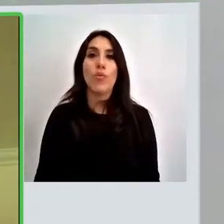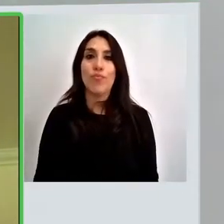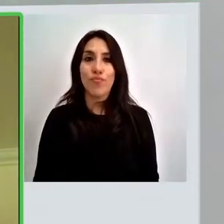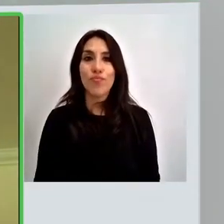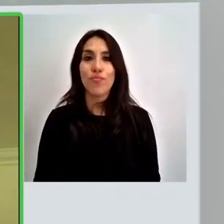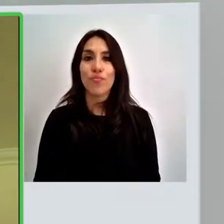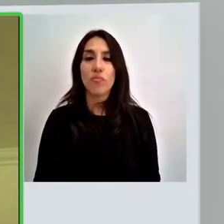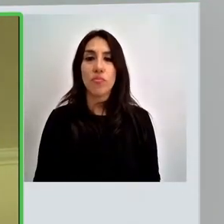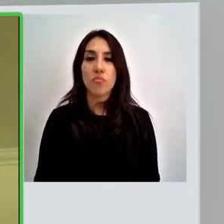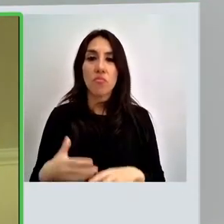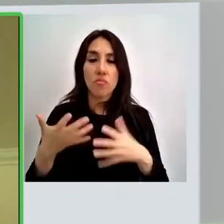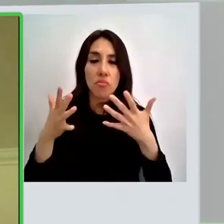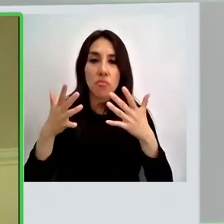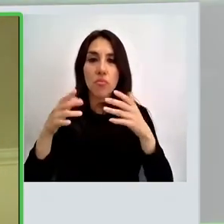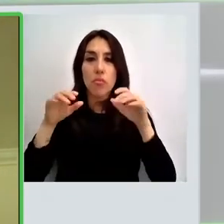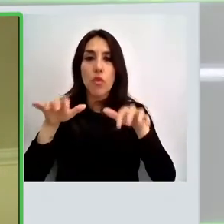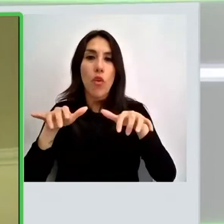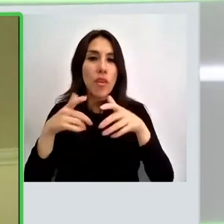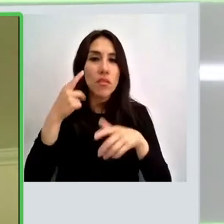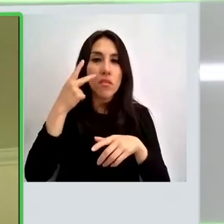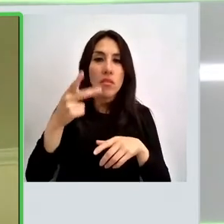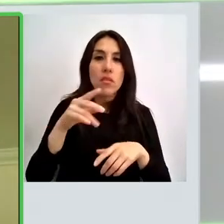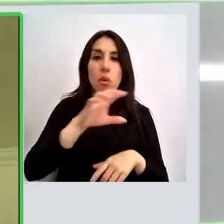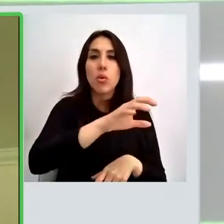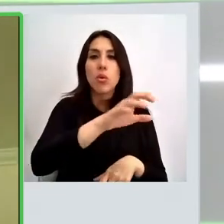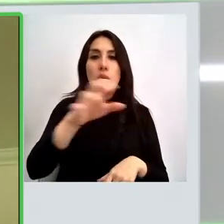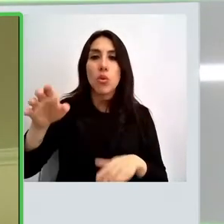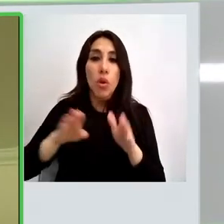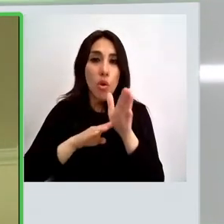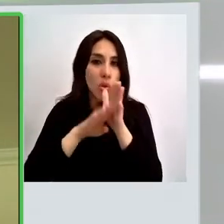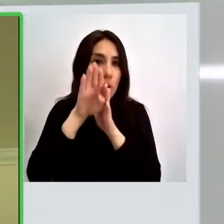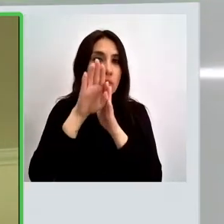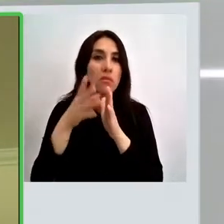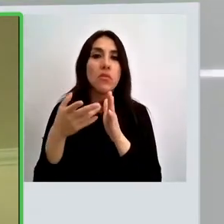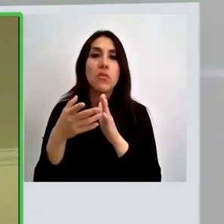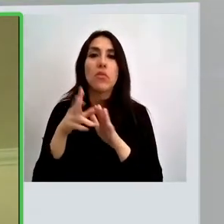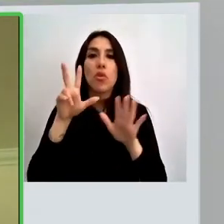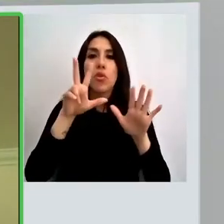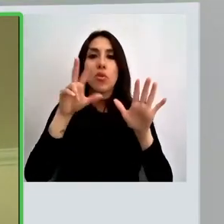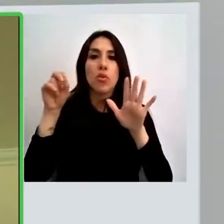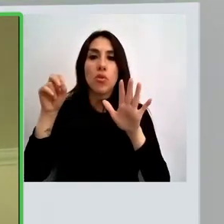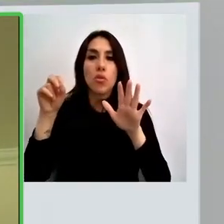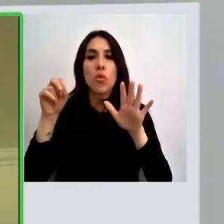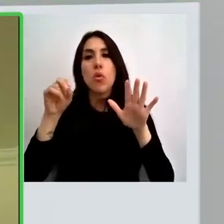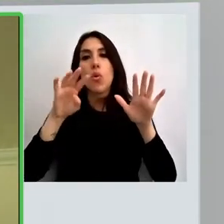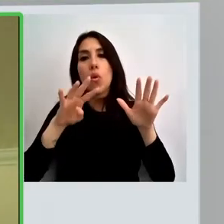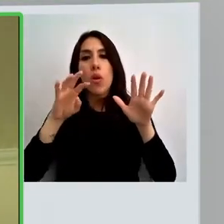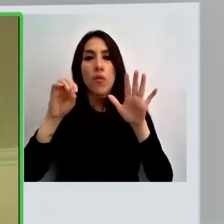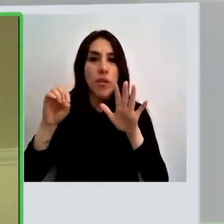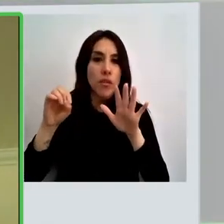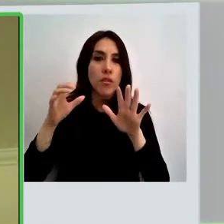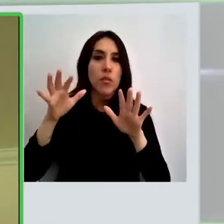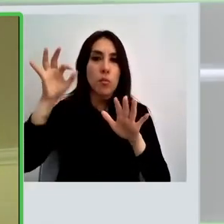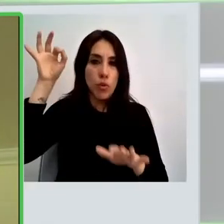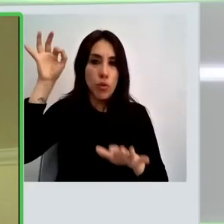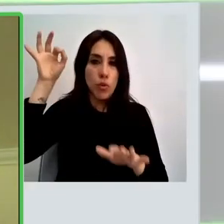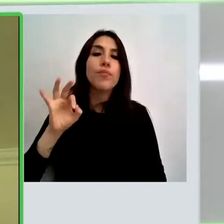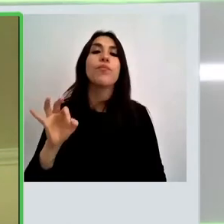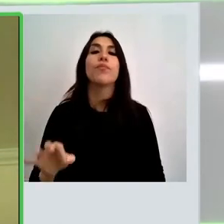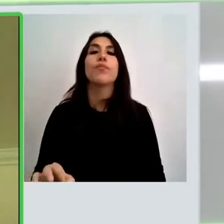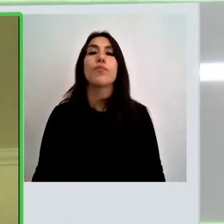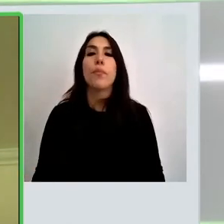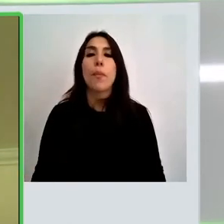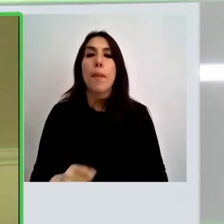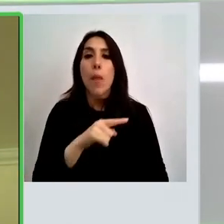países desarrollados 80 al 90% están sin trabajo y en